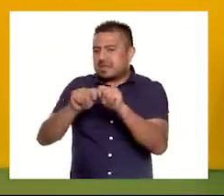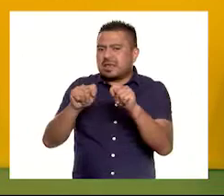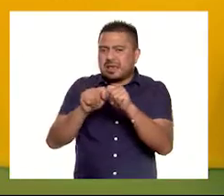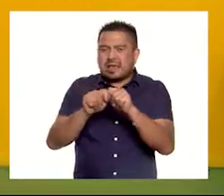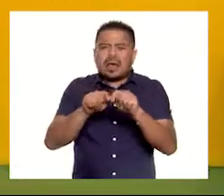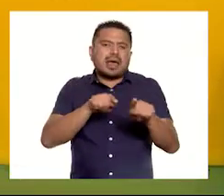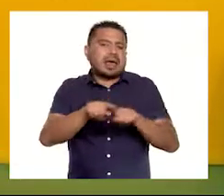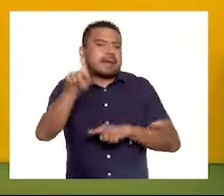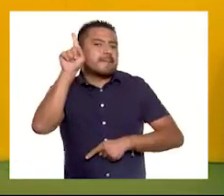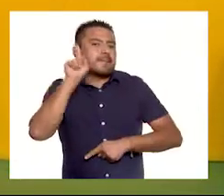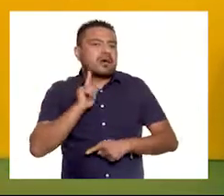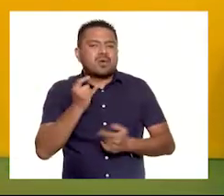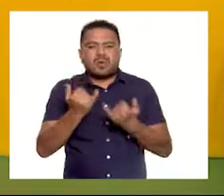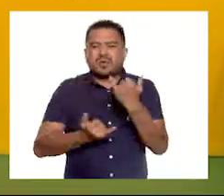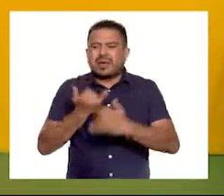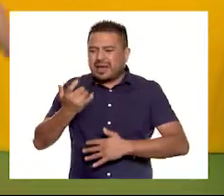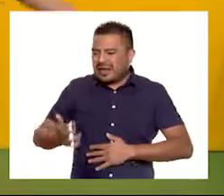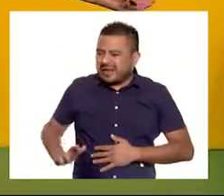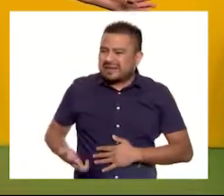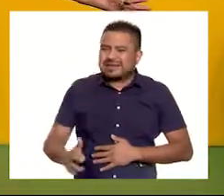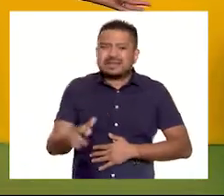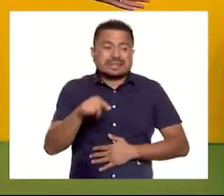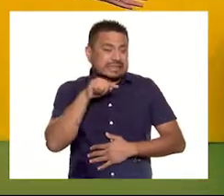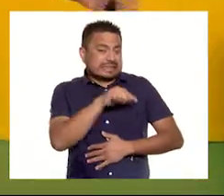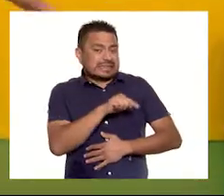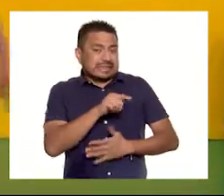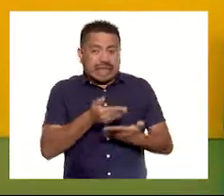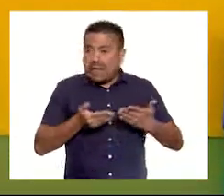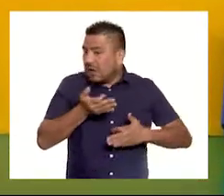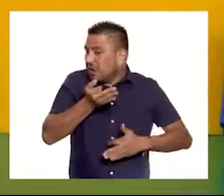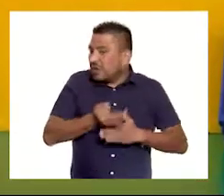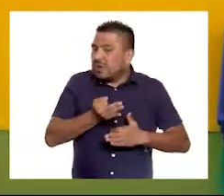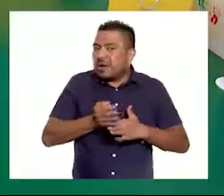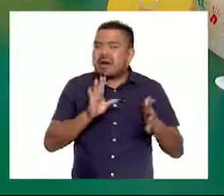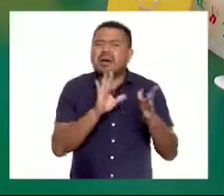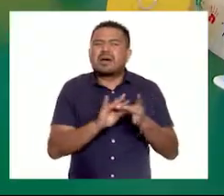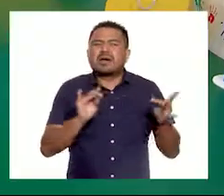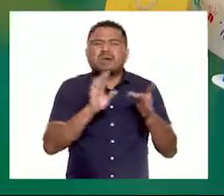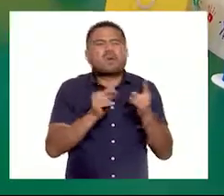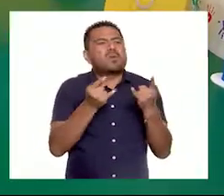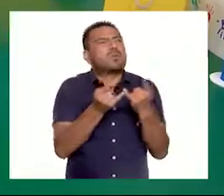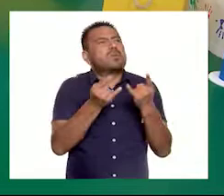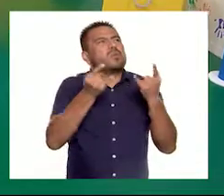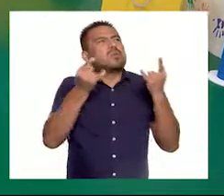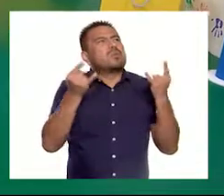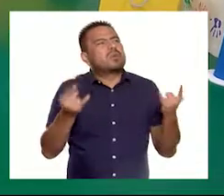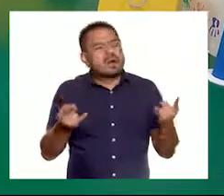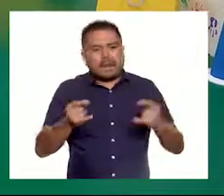su hermana a jugar al río. Sebastián ahora le contó cuentos